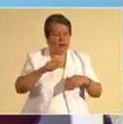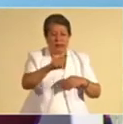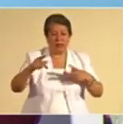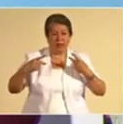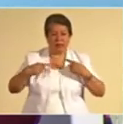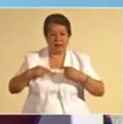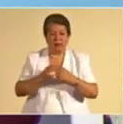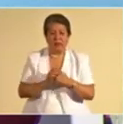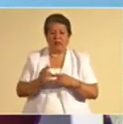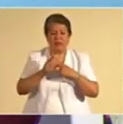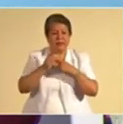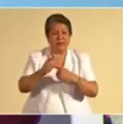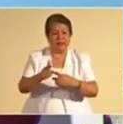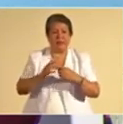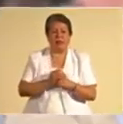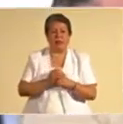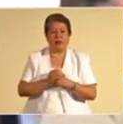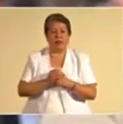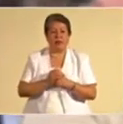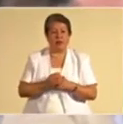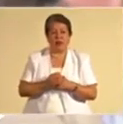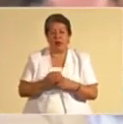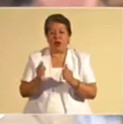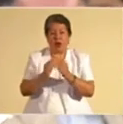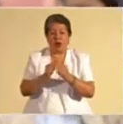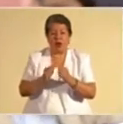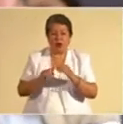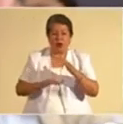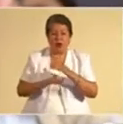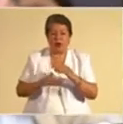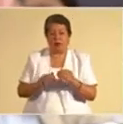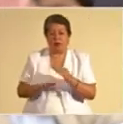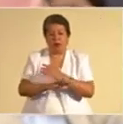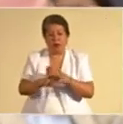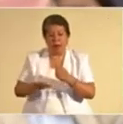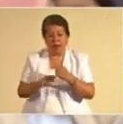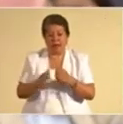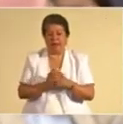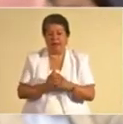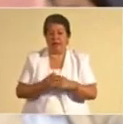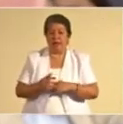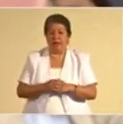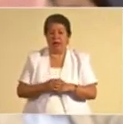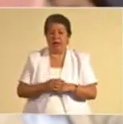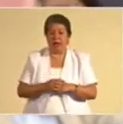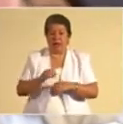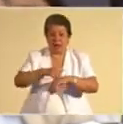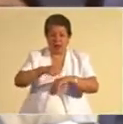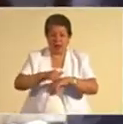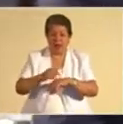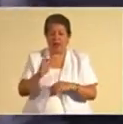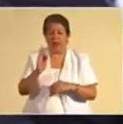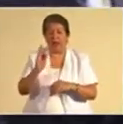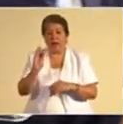que continuaremos el turno con base en las manecillas del reloj. Correspondería al candidato Fernando